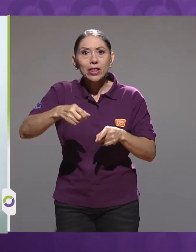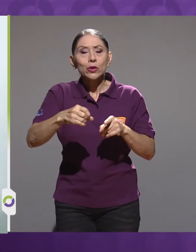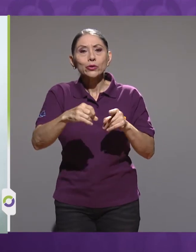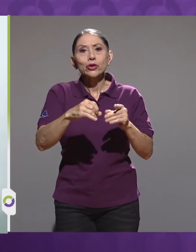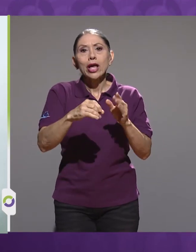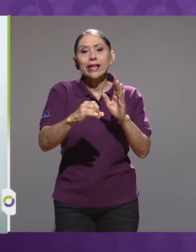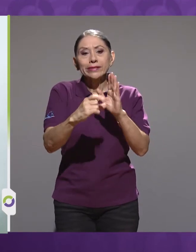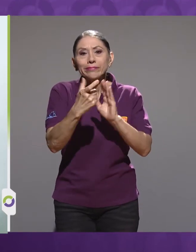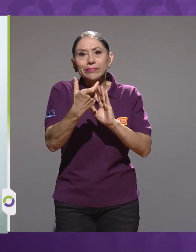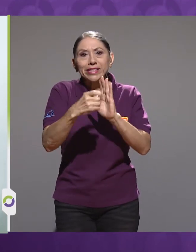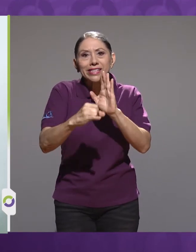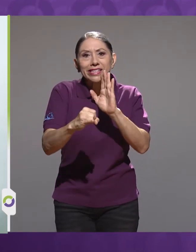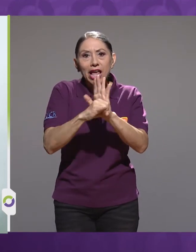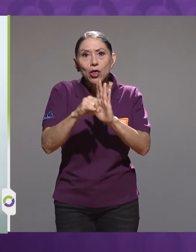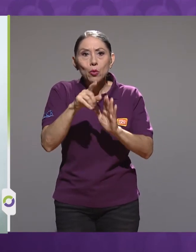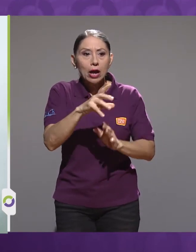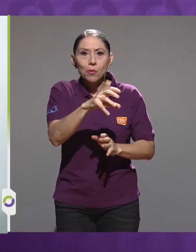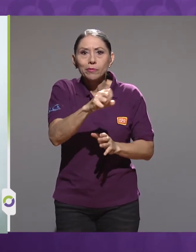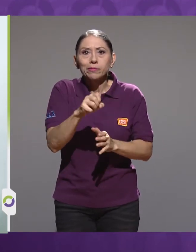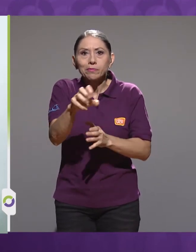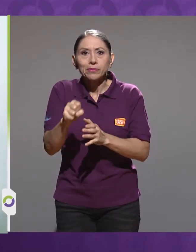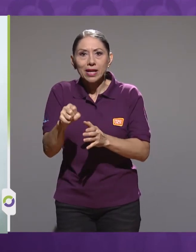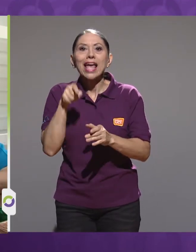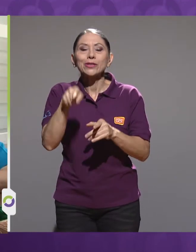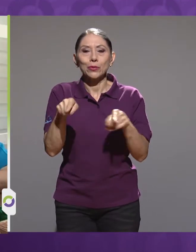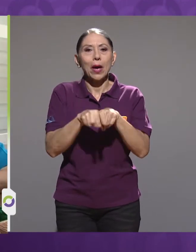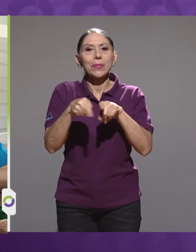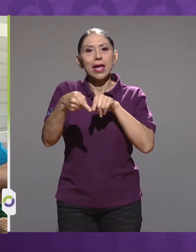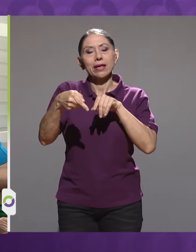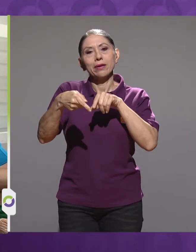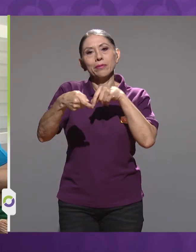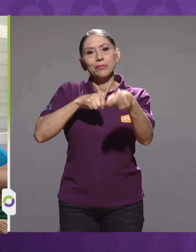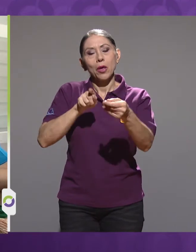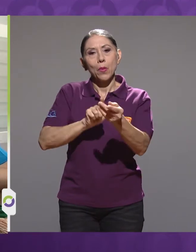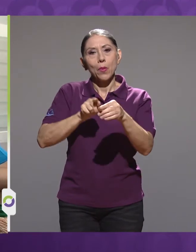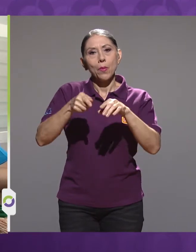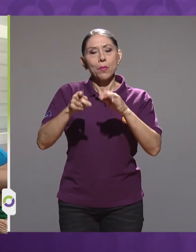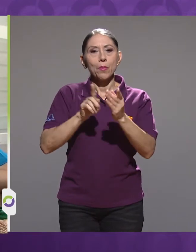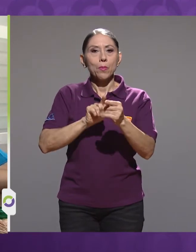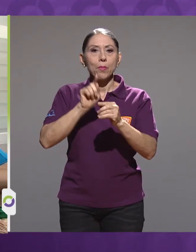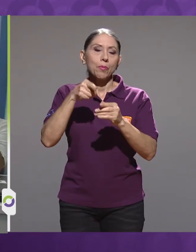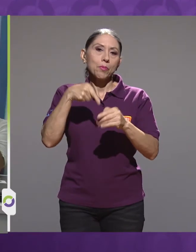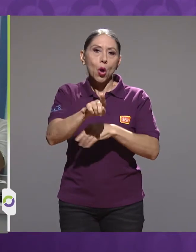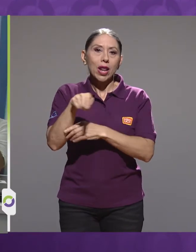como una situación de violencia patrimonial.